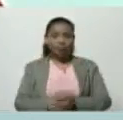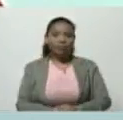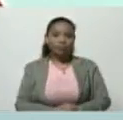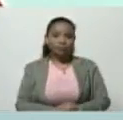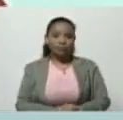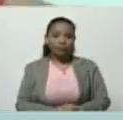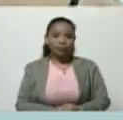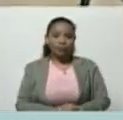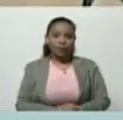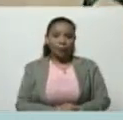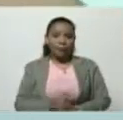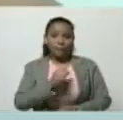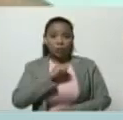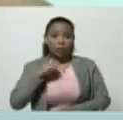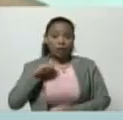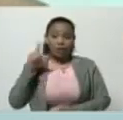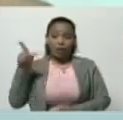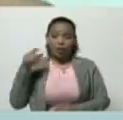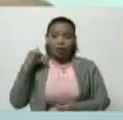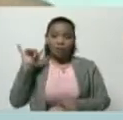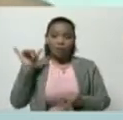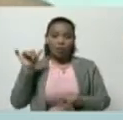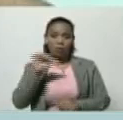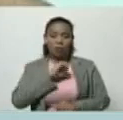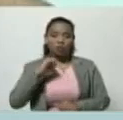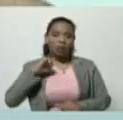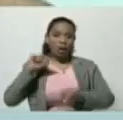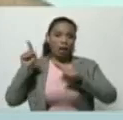del personalismo, y ellos son los personalistas.